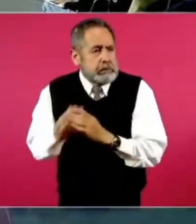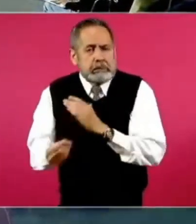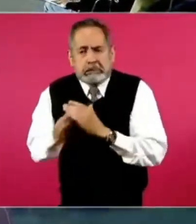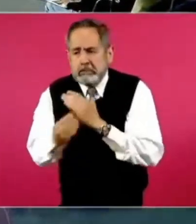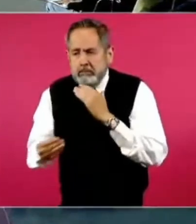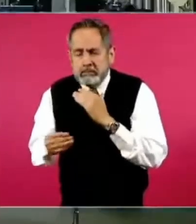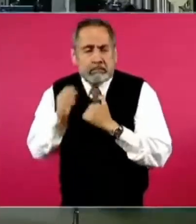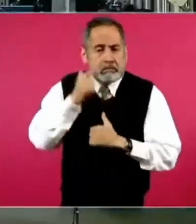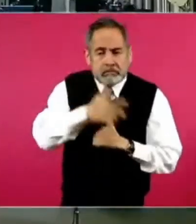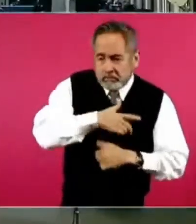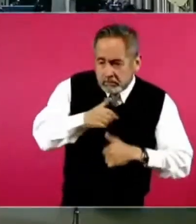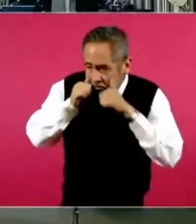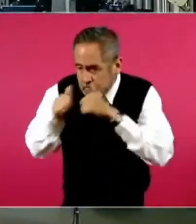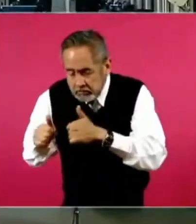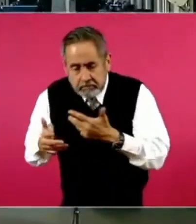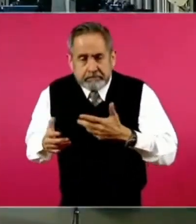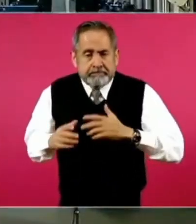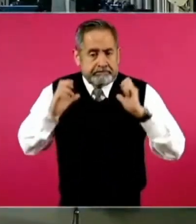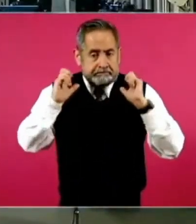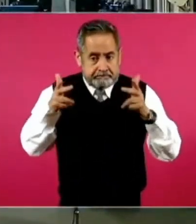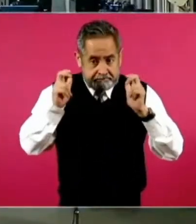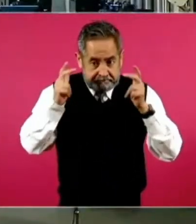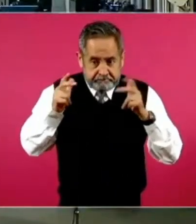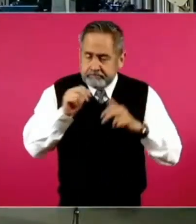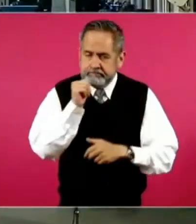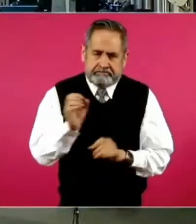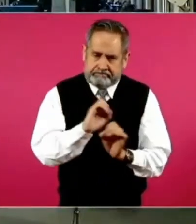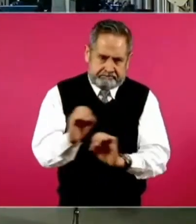país. En Chiapas no hay nada.